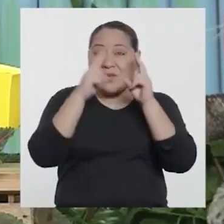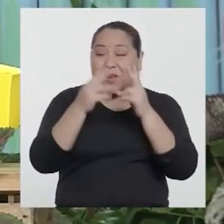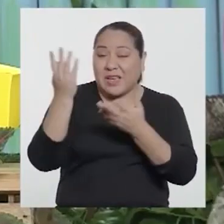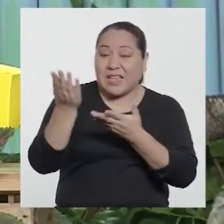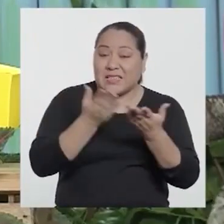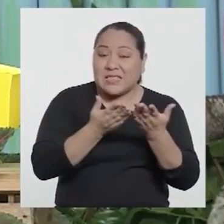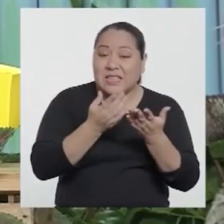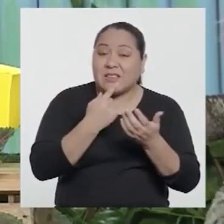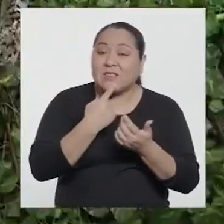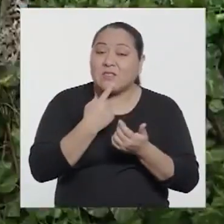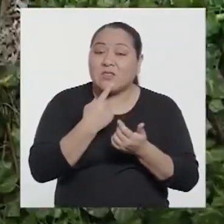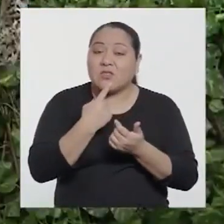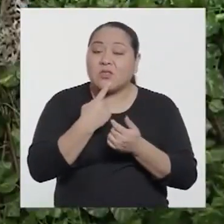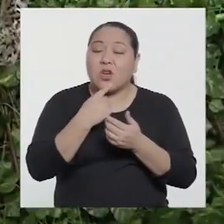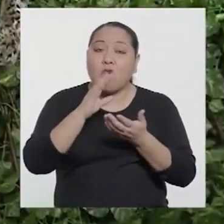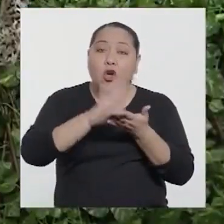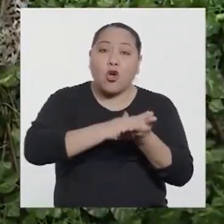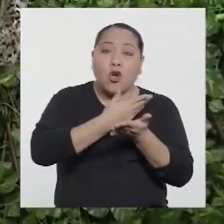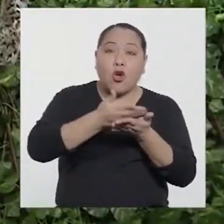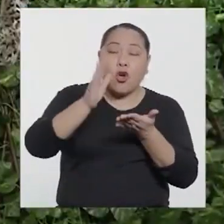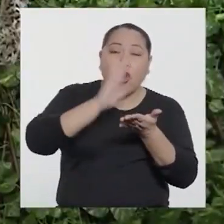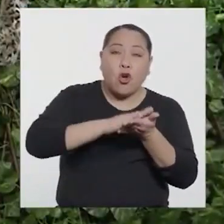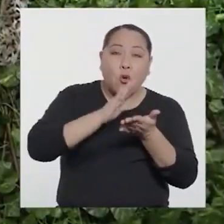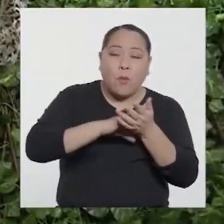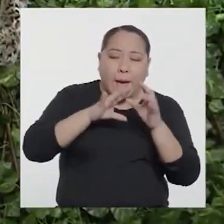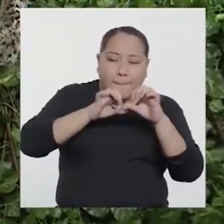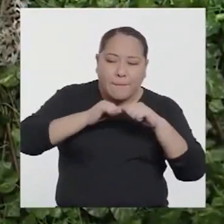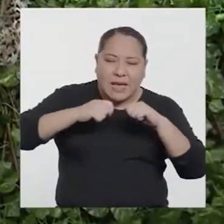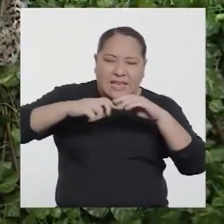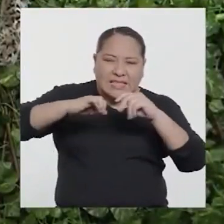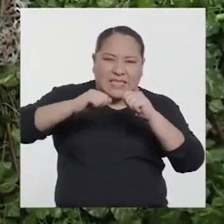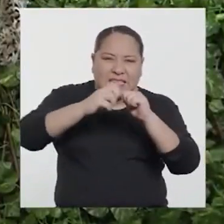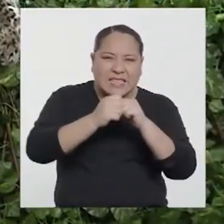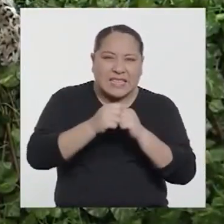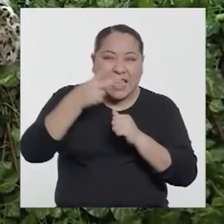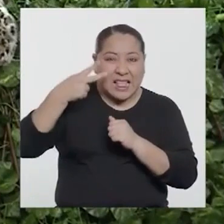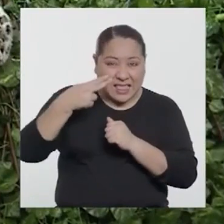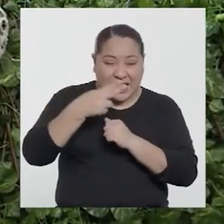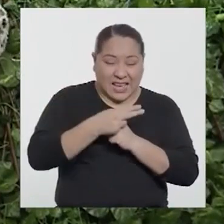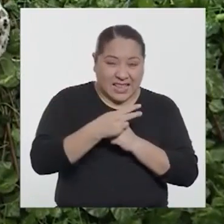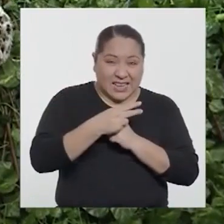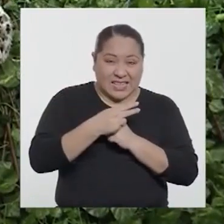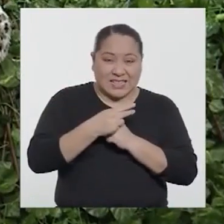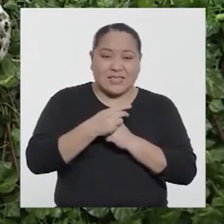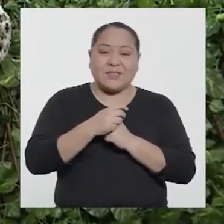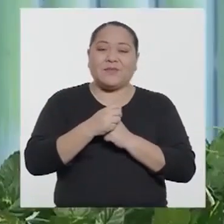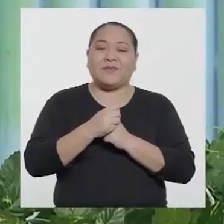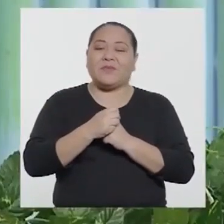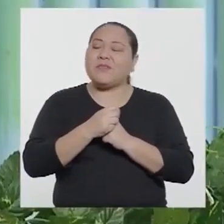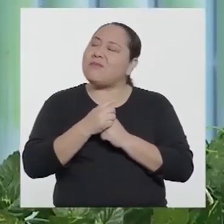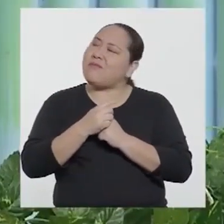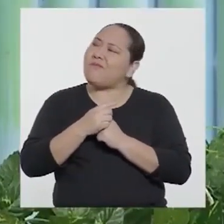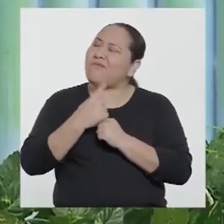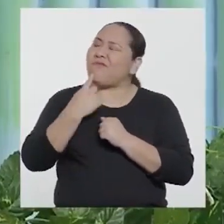Veo que has traído goma, plastilina y tijeras.